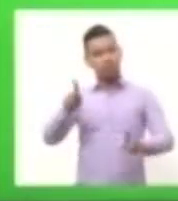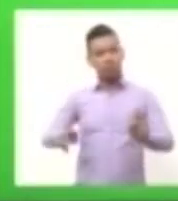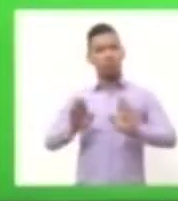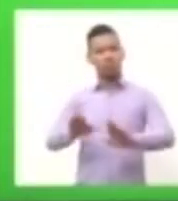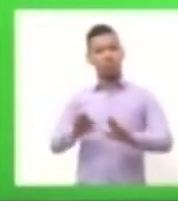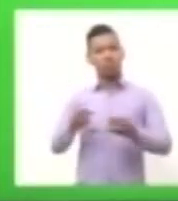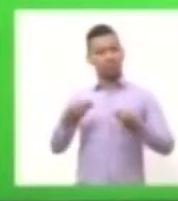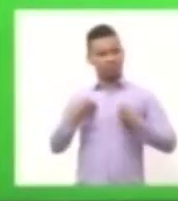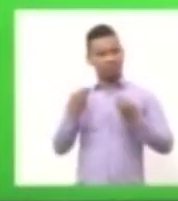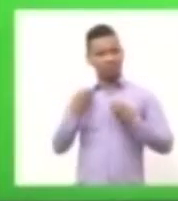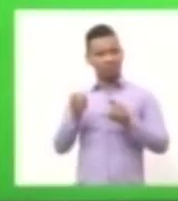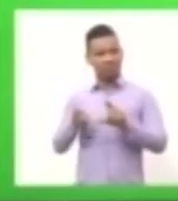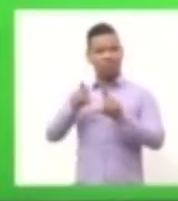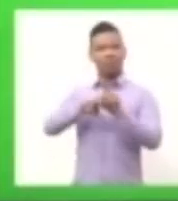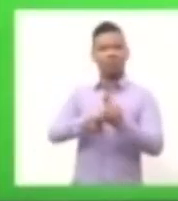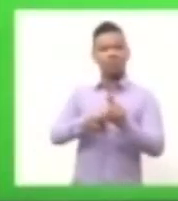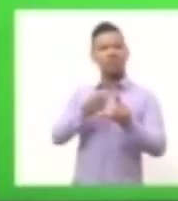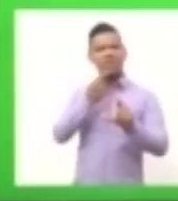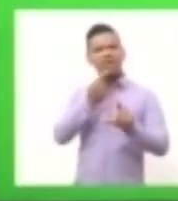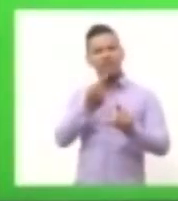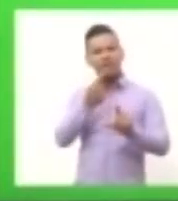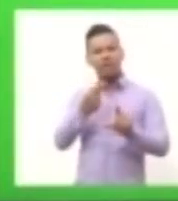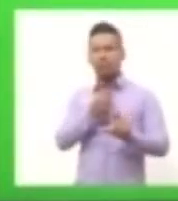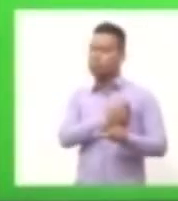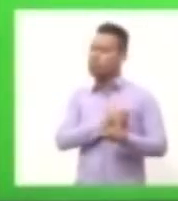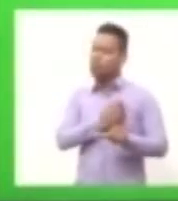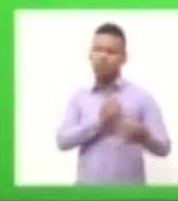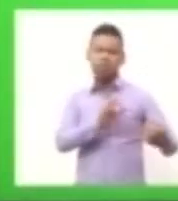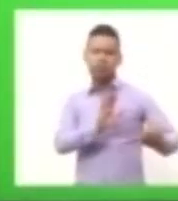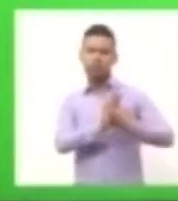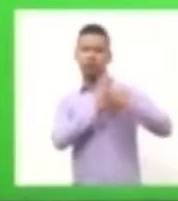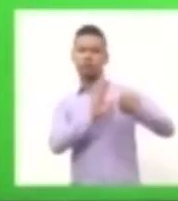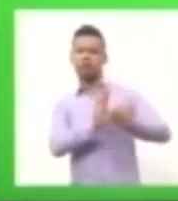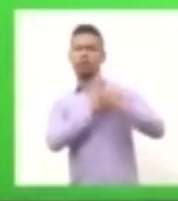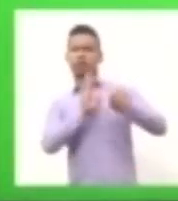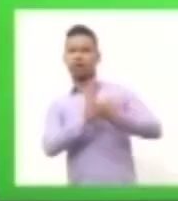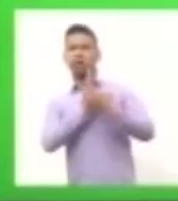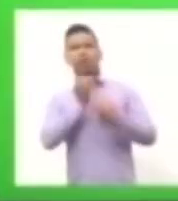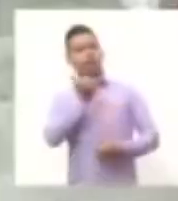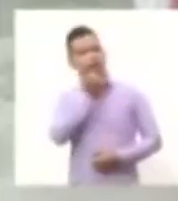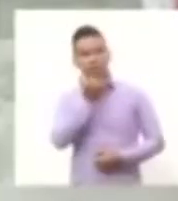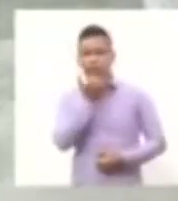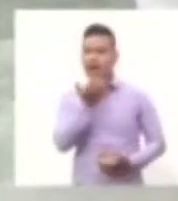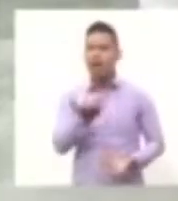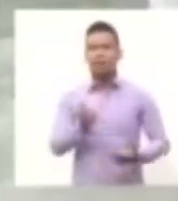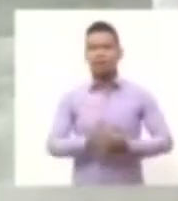de Río Hacha, eso para denunciar algunas presiones que vienen de parte de los terratenientes.